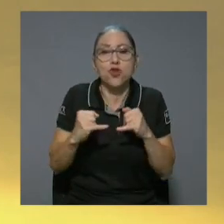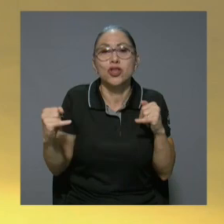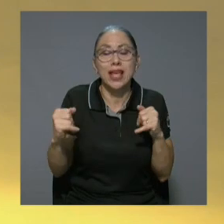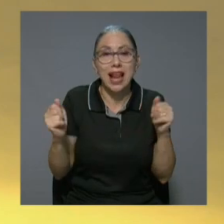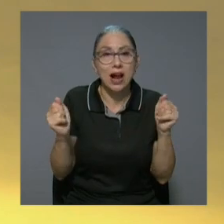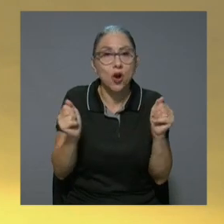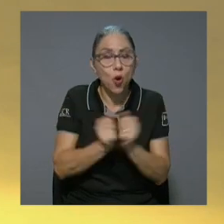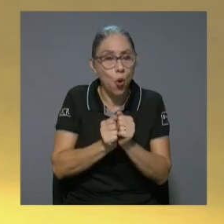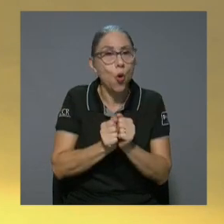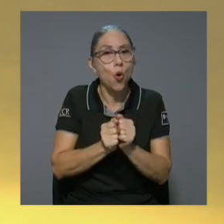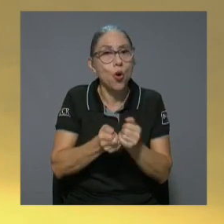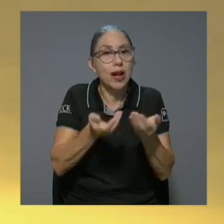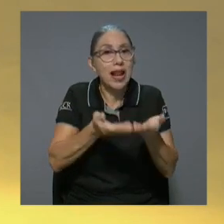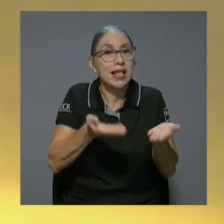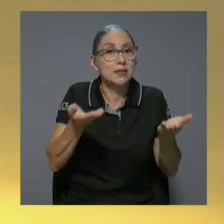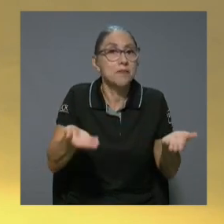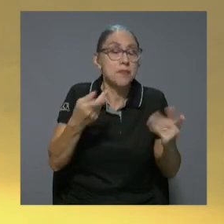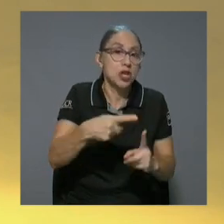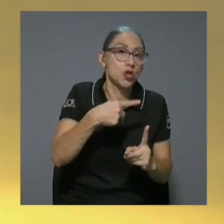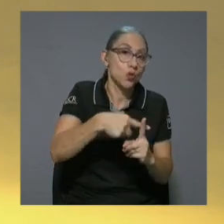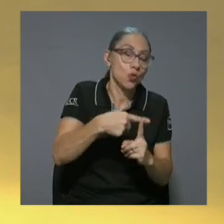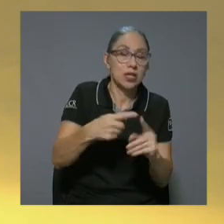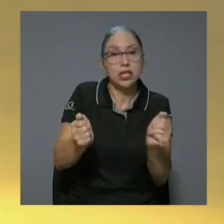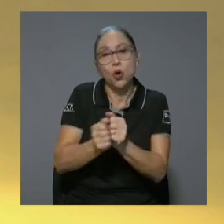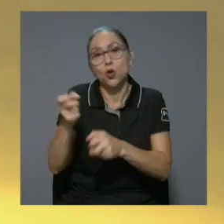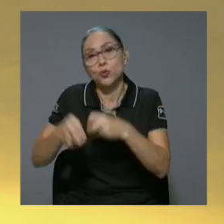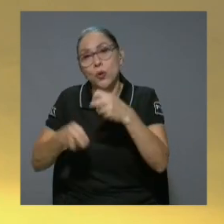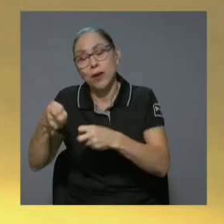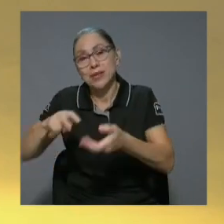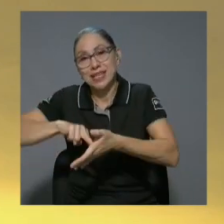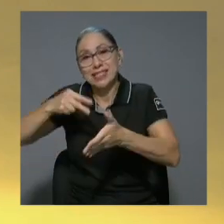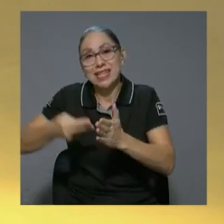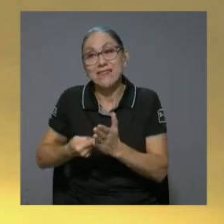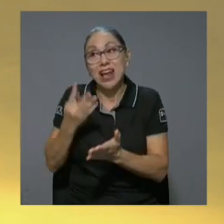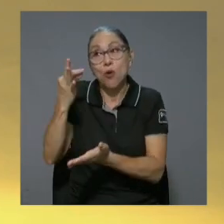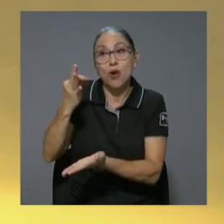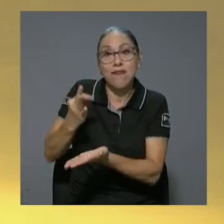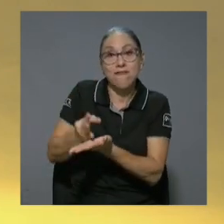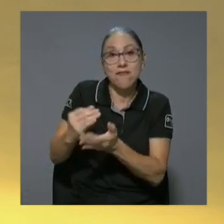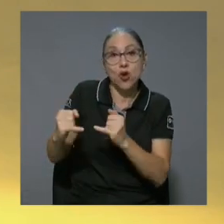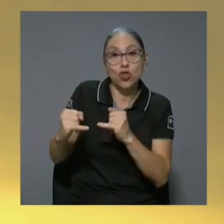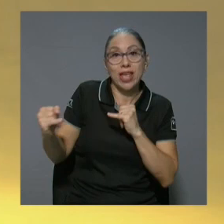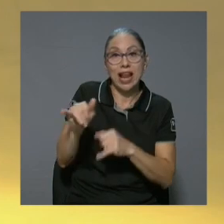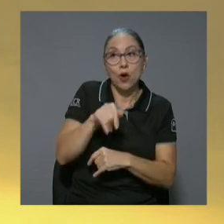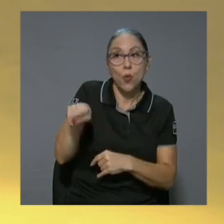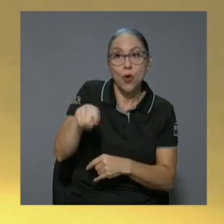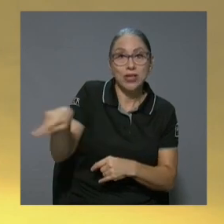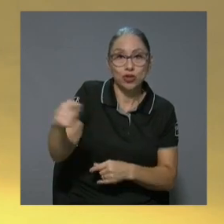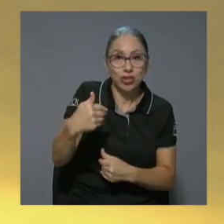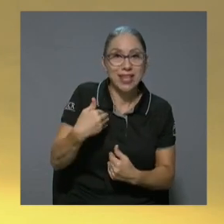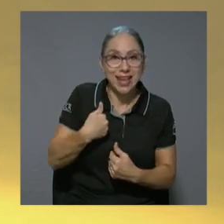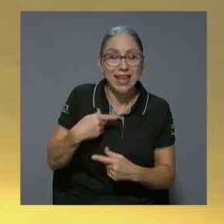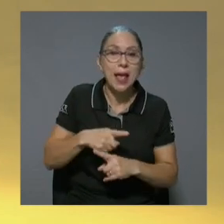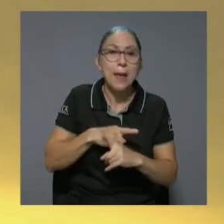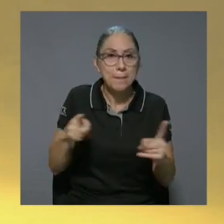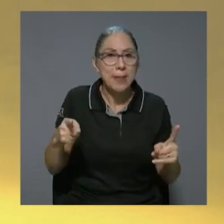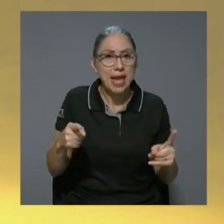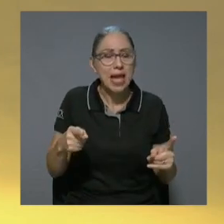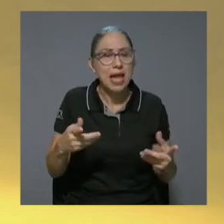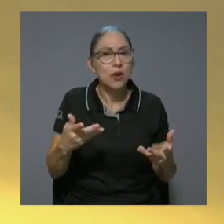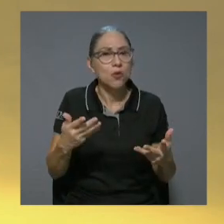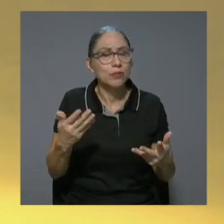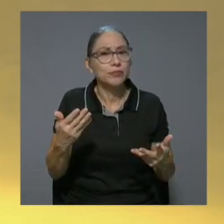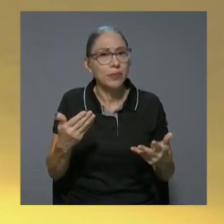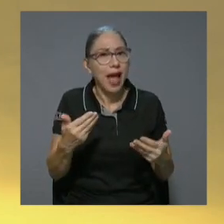con las virtudes y los problemas que significa una frontera como la que ellos tienen, pero hay cercanías. ¿Por